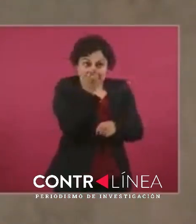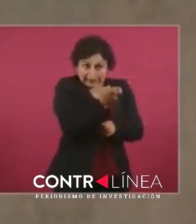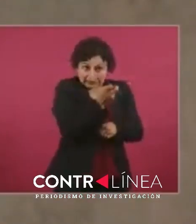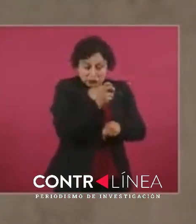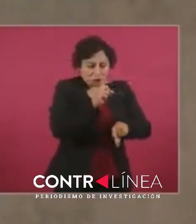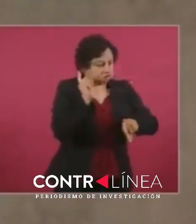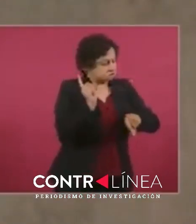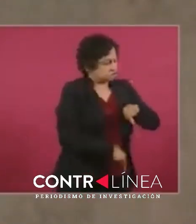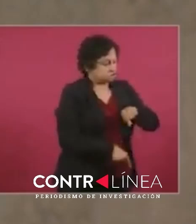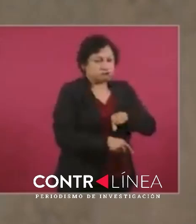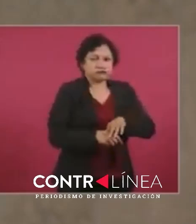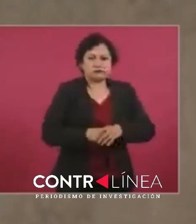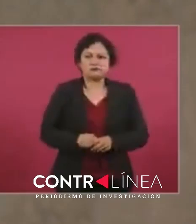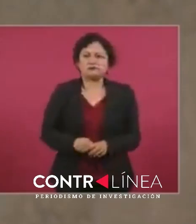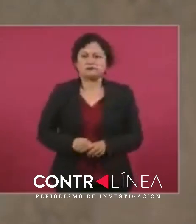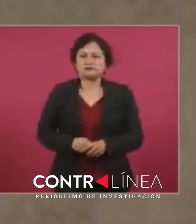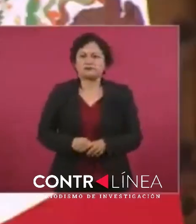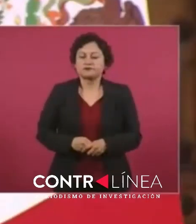Ahora,